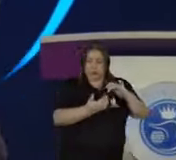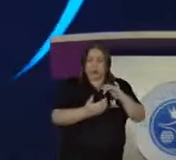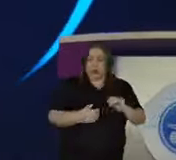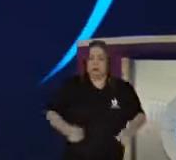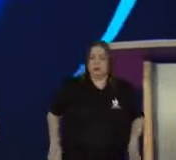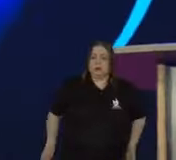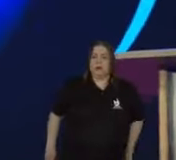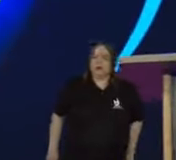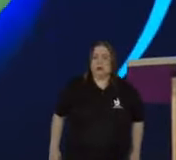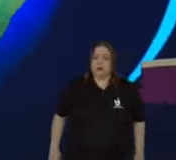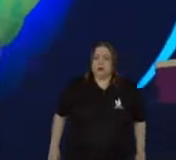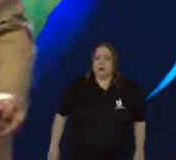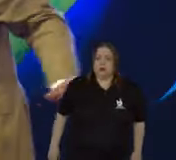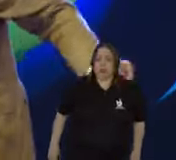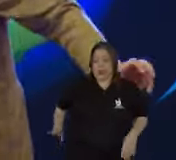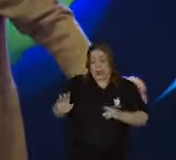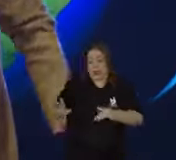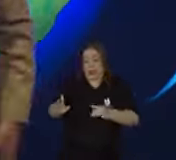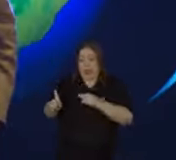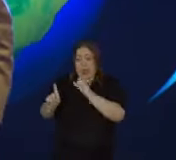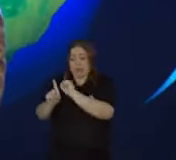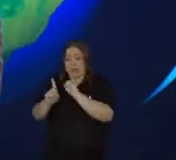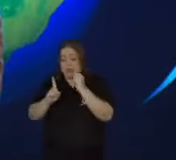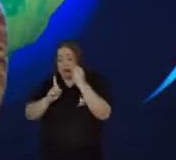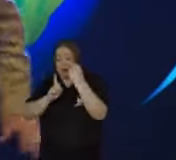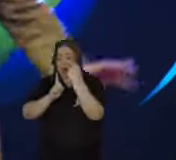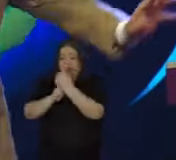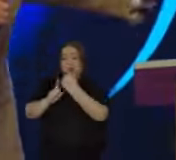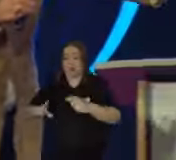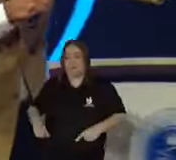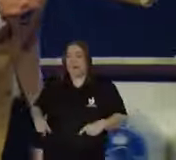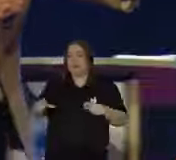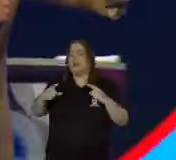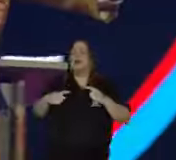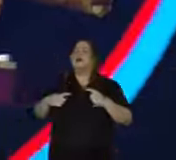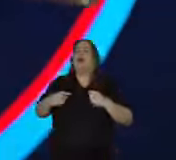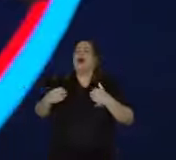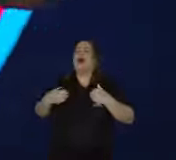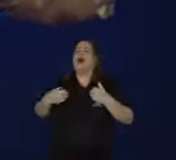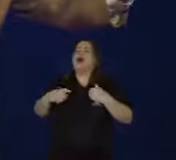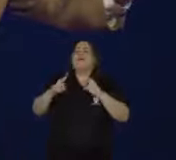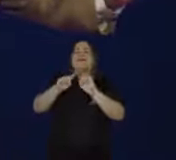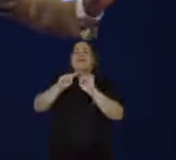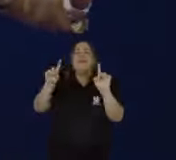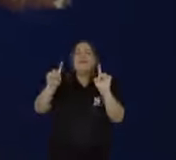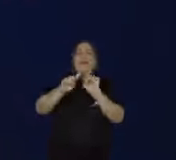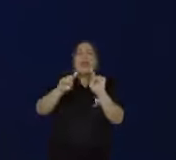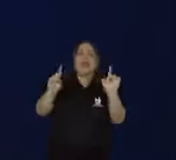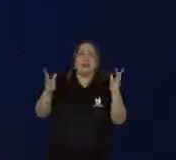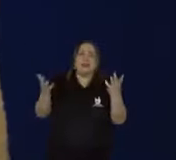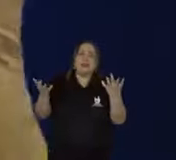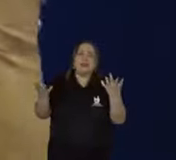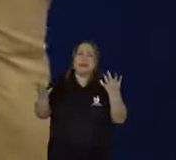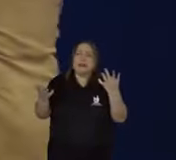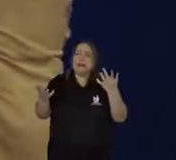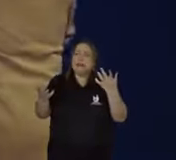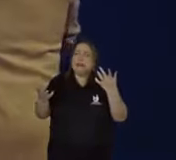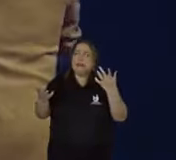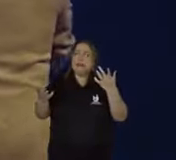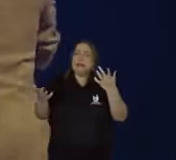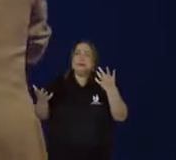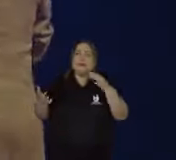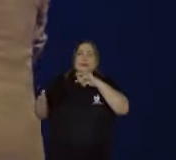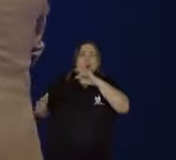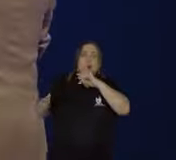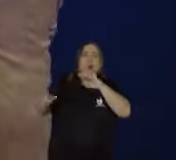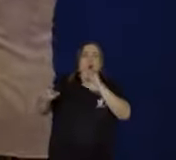y están las circunstancias de la vida, que tienen diferentes matices, diferentes colores, diferentes